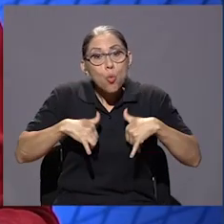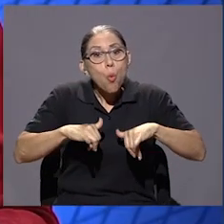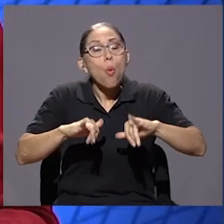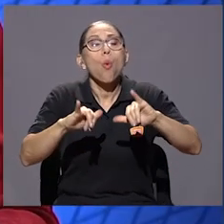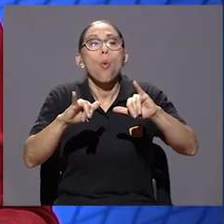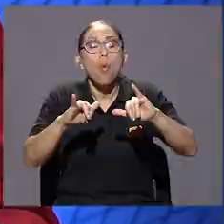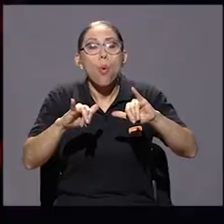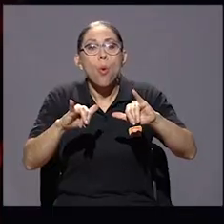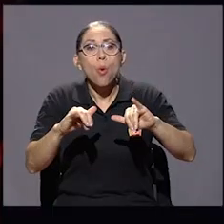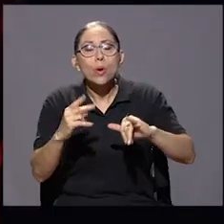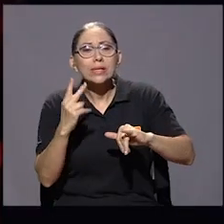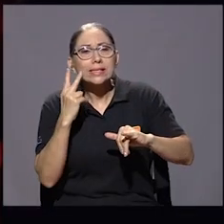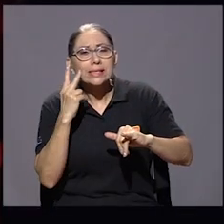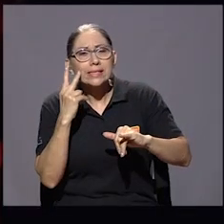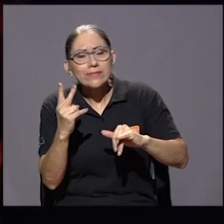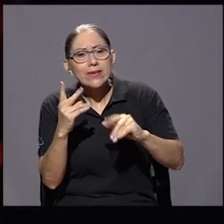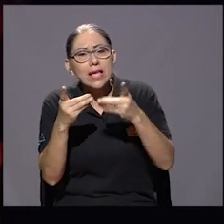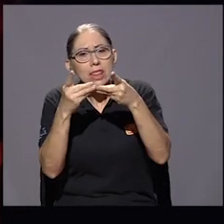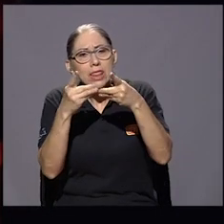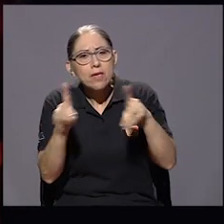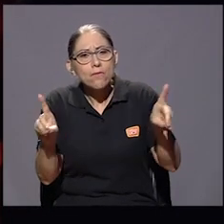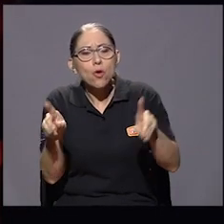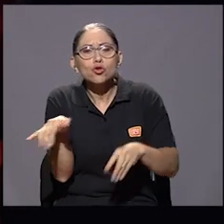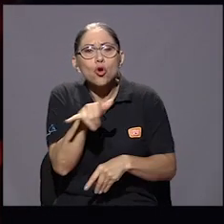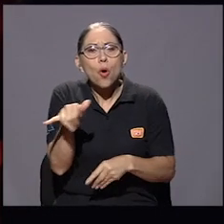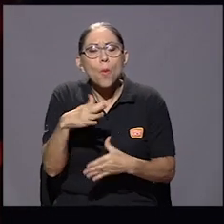figura que viene a amenazar